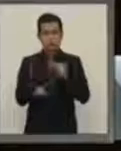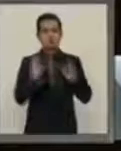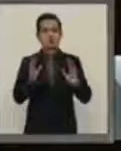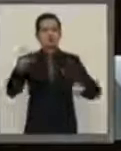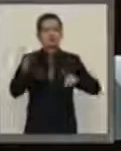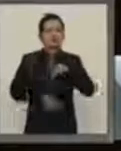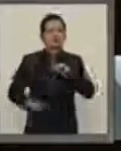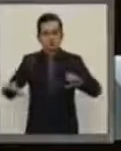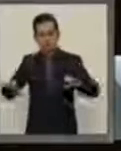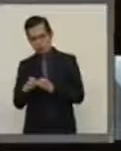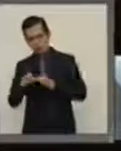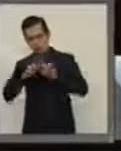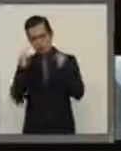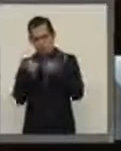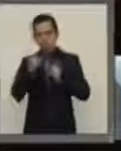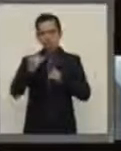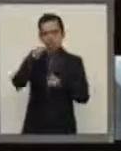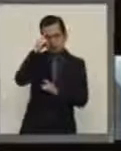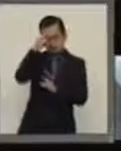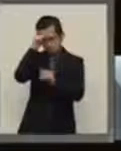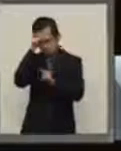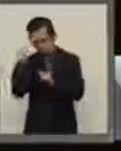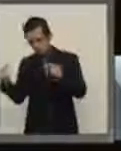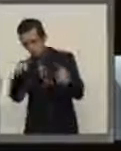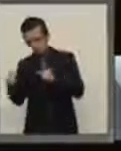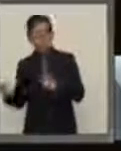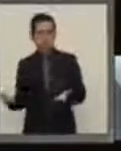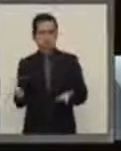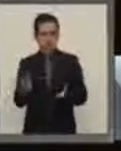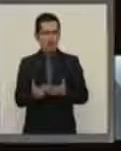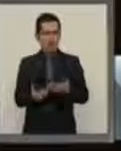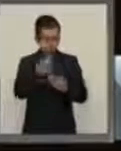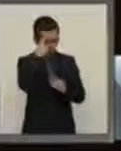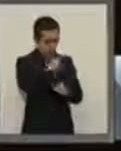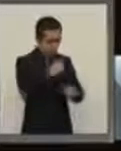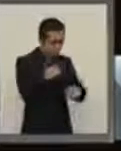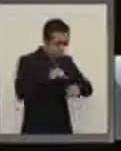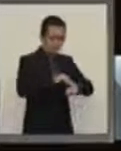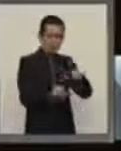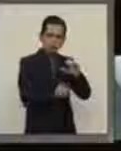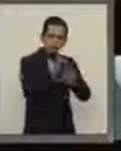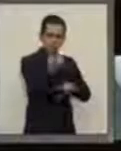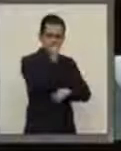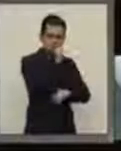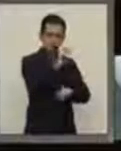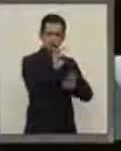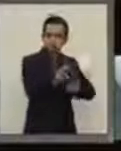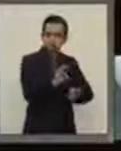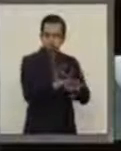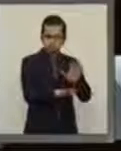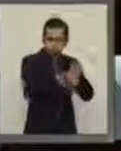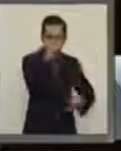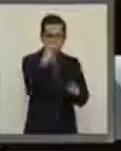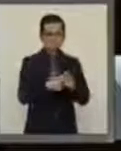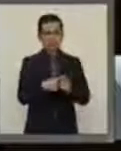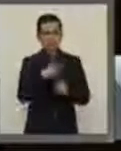hoy se puede aspirar a una genuina y legítima organización sindical, que hoy también se puede aspirar a que las demandas